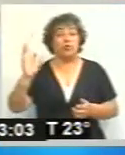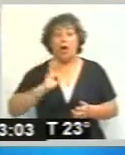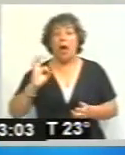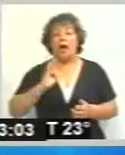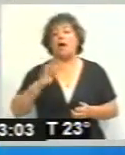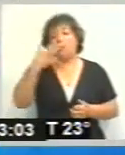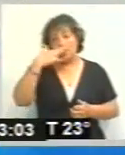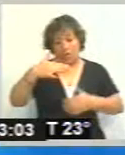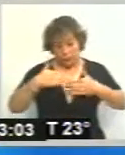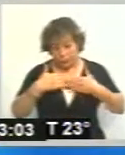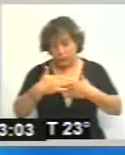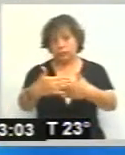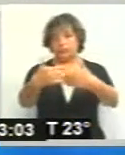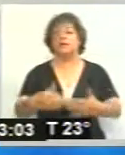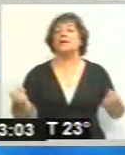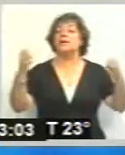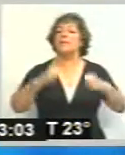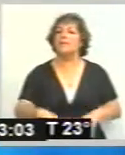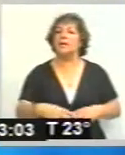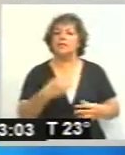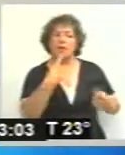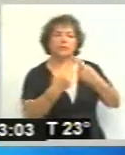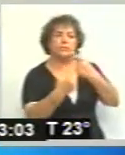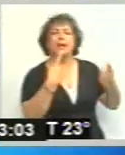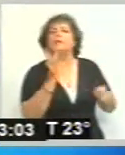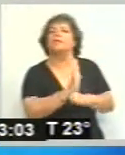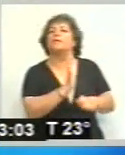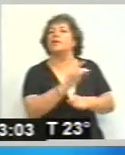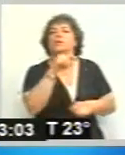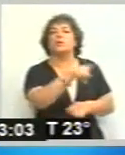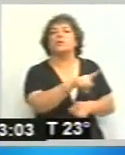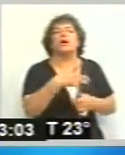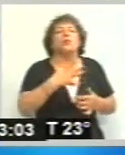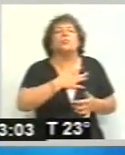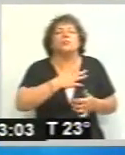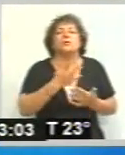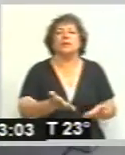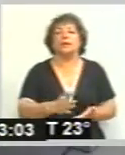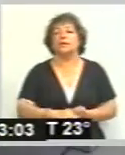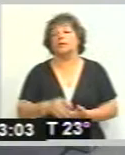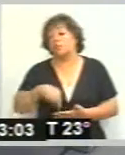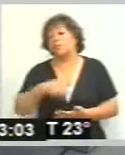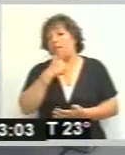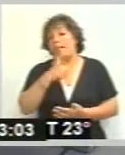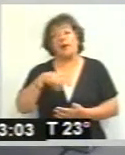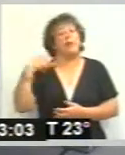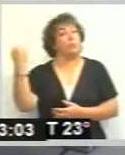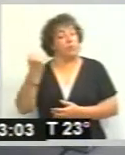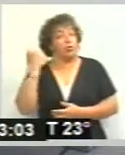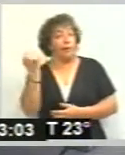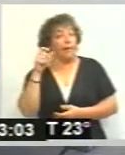después de tanto tiempo comienzan los alegatos. ¿Qué significa para usted? ¿Cómo lo toma esto? Bueno, a mí me parece muy